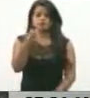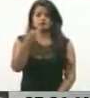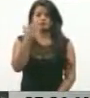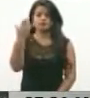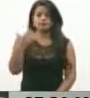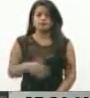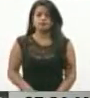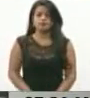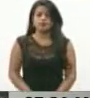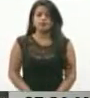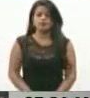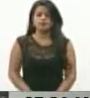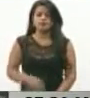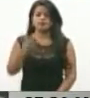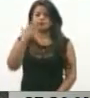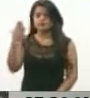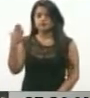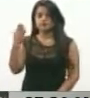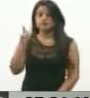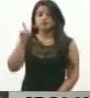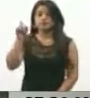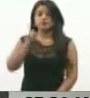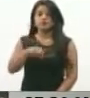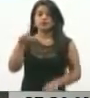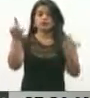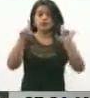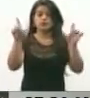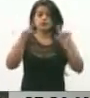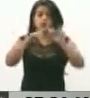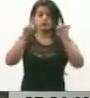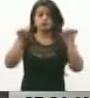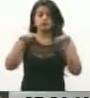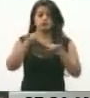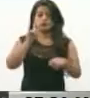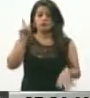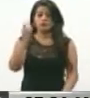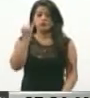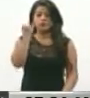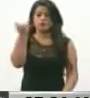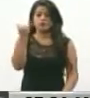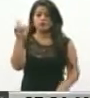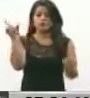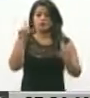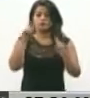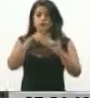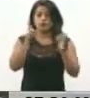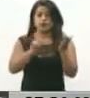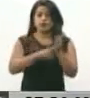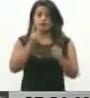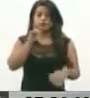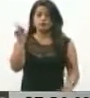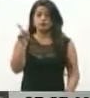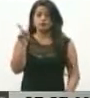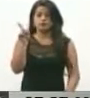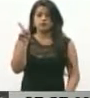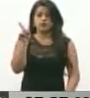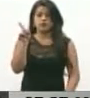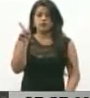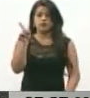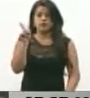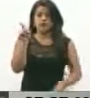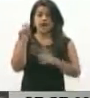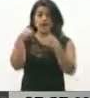Bueno, en efecto, aquí tenemos el televisor. Imaginemos que tenemos la pantalla completa. En este caso, esta